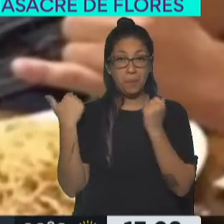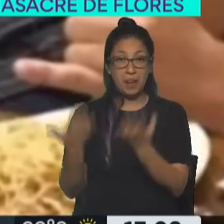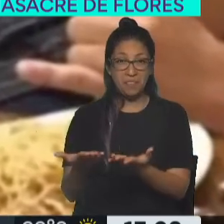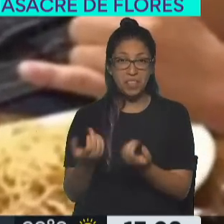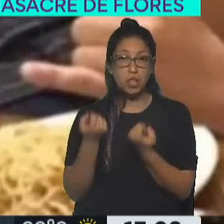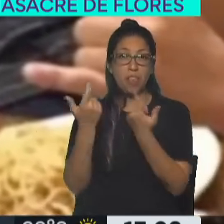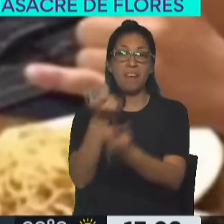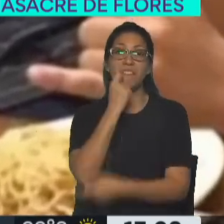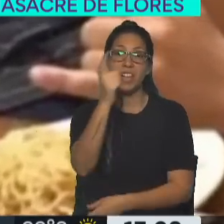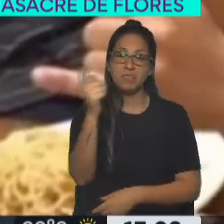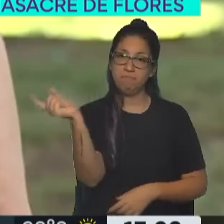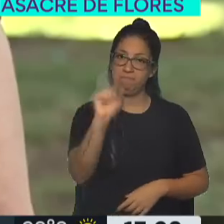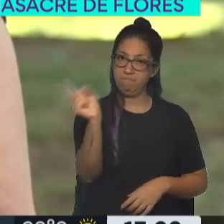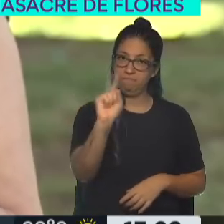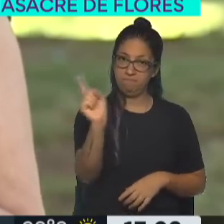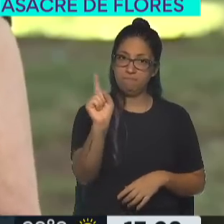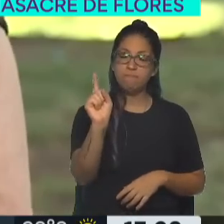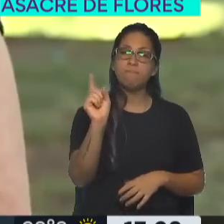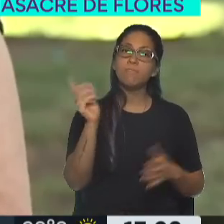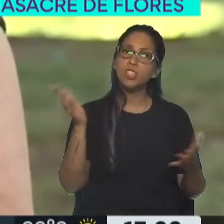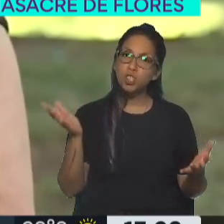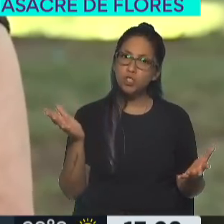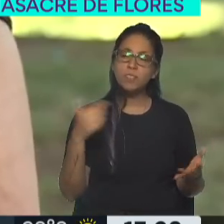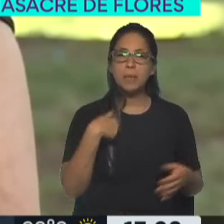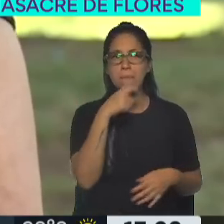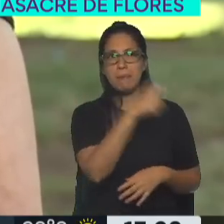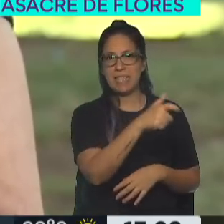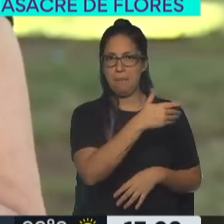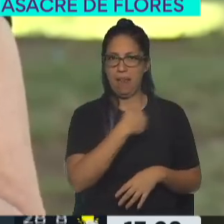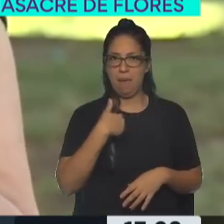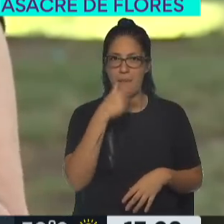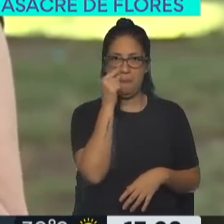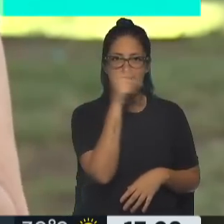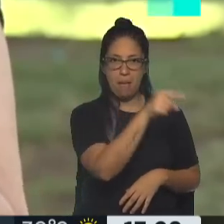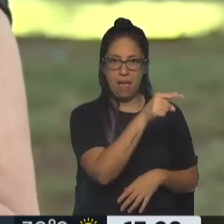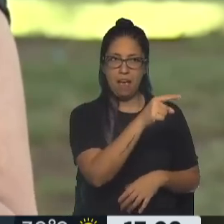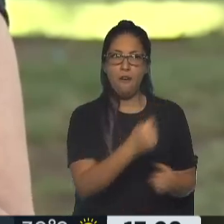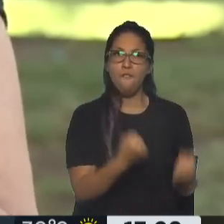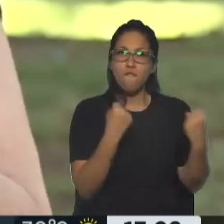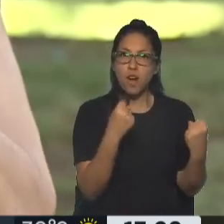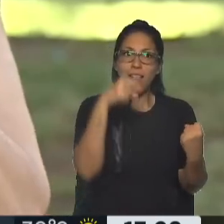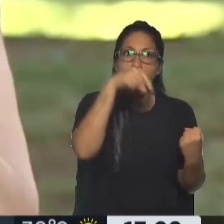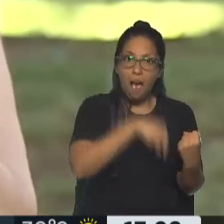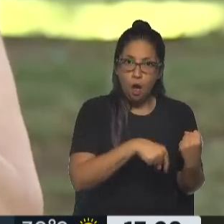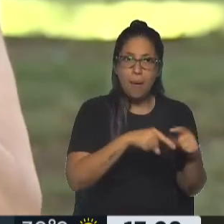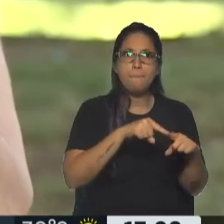otorgan tan fácilmente. Entonces, ese es mi mensaje a ellos, ¿no? Fuertes ahora,